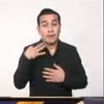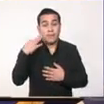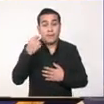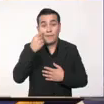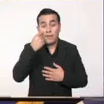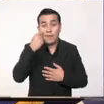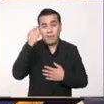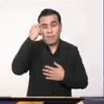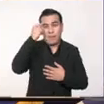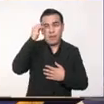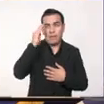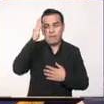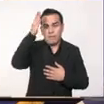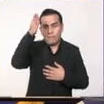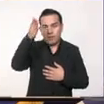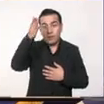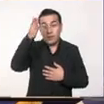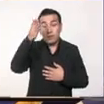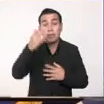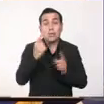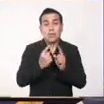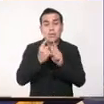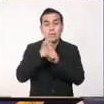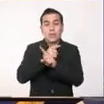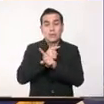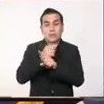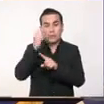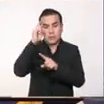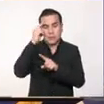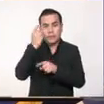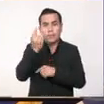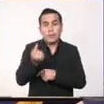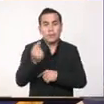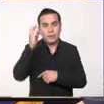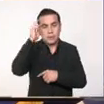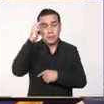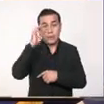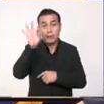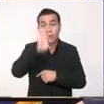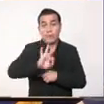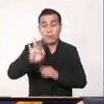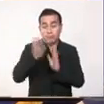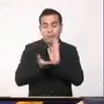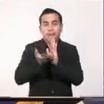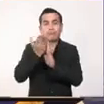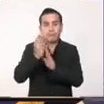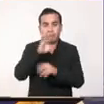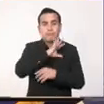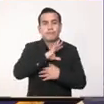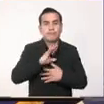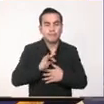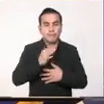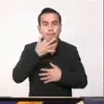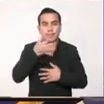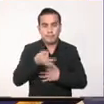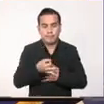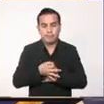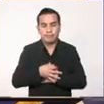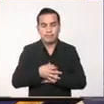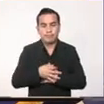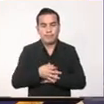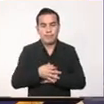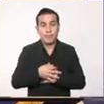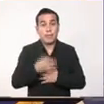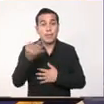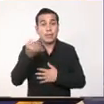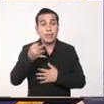al futuro. Va a haber más cambios, no me refiero a personas, pues, sino en el país, positivos. Y